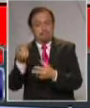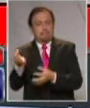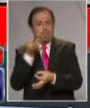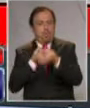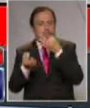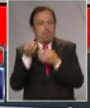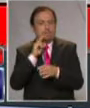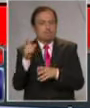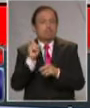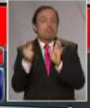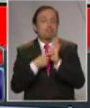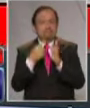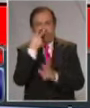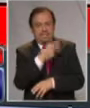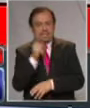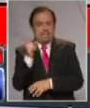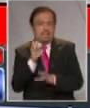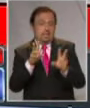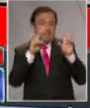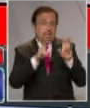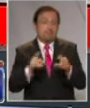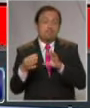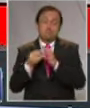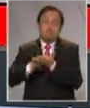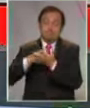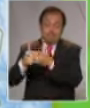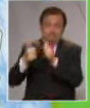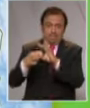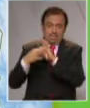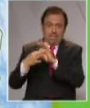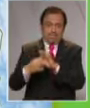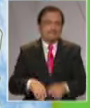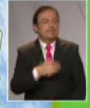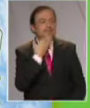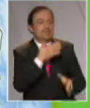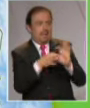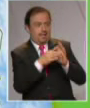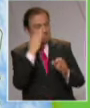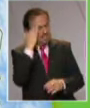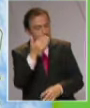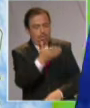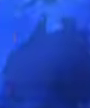su punto de vista con respecto a este tema. Que esté muy bien. Muchas gracias. Muchas gracias. Hasta luego.